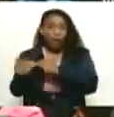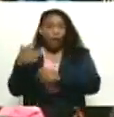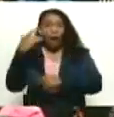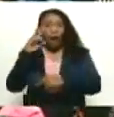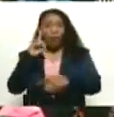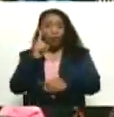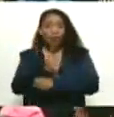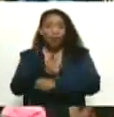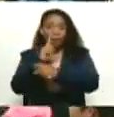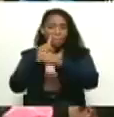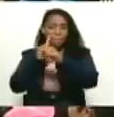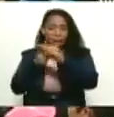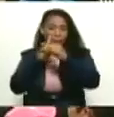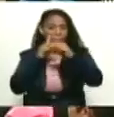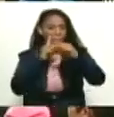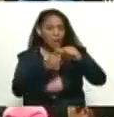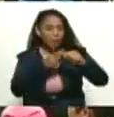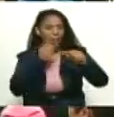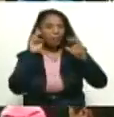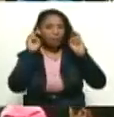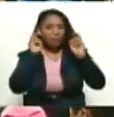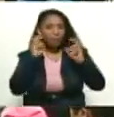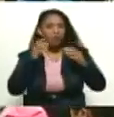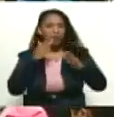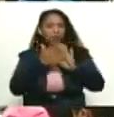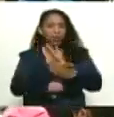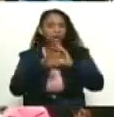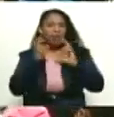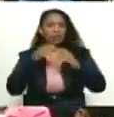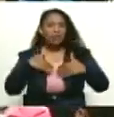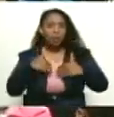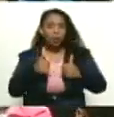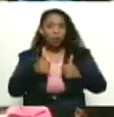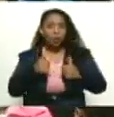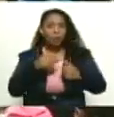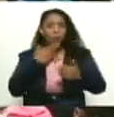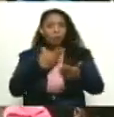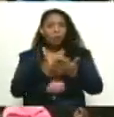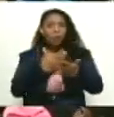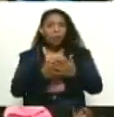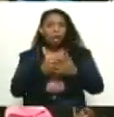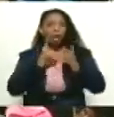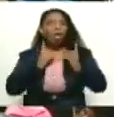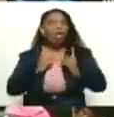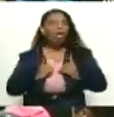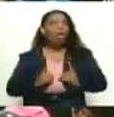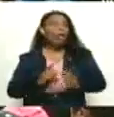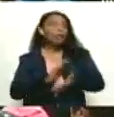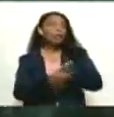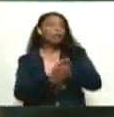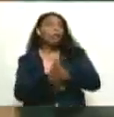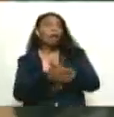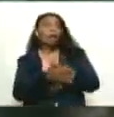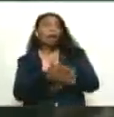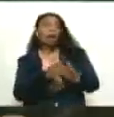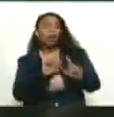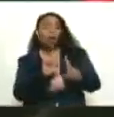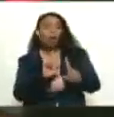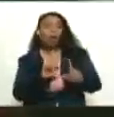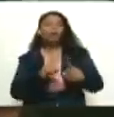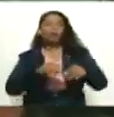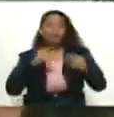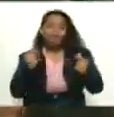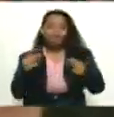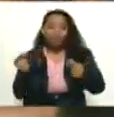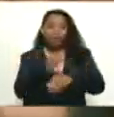los casos de salud. Y proponernos como tarea que no descansemos hasta que estén resueltos. Toquemos